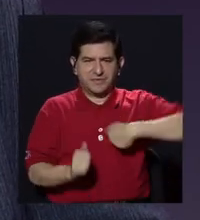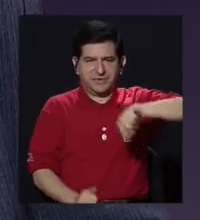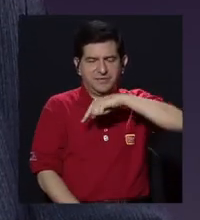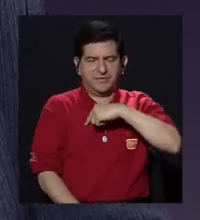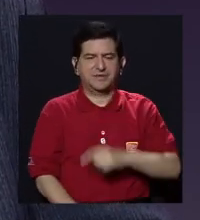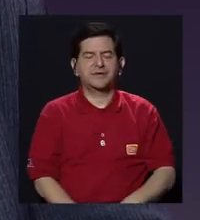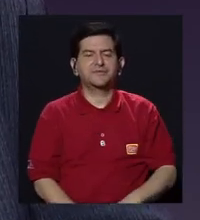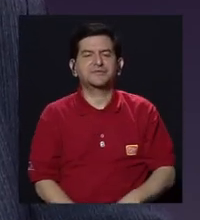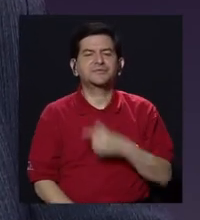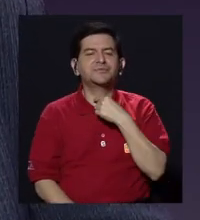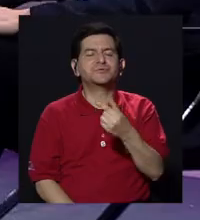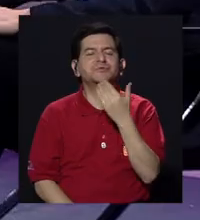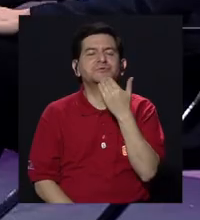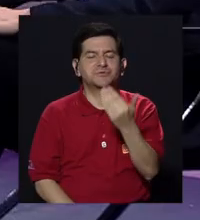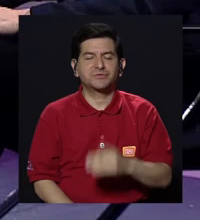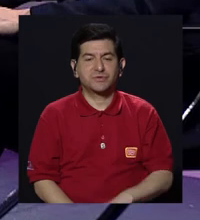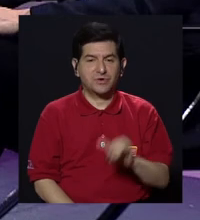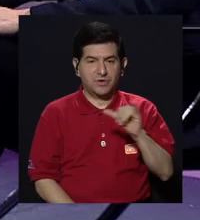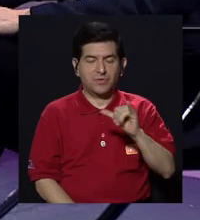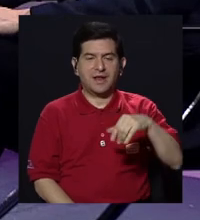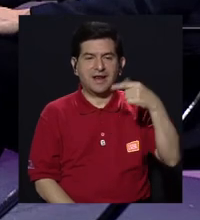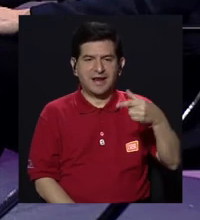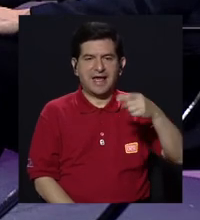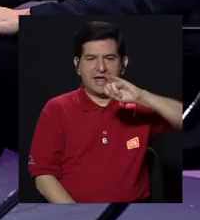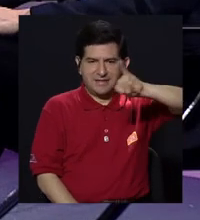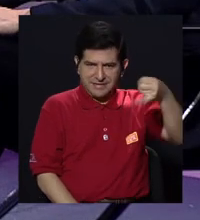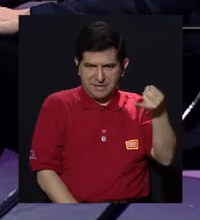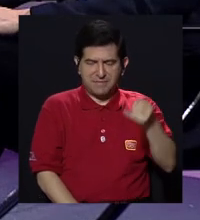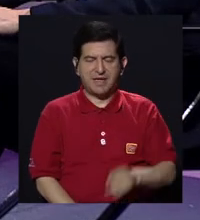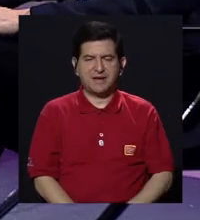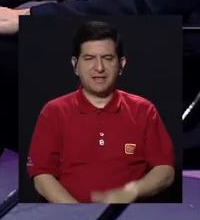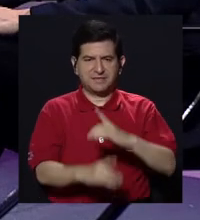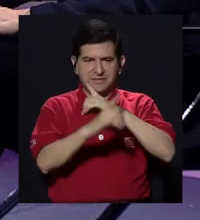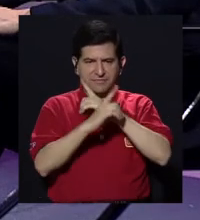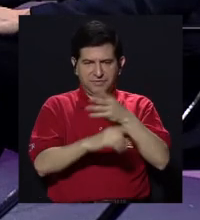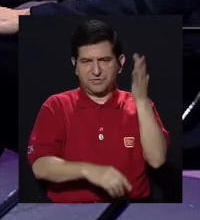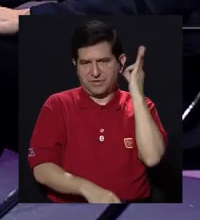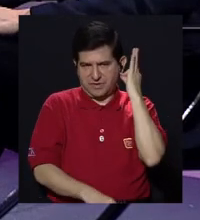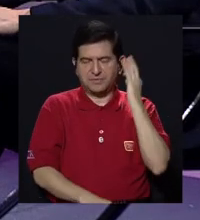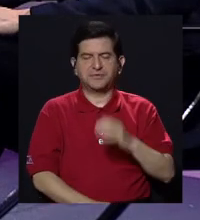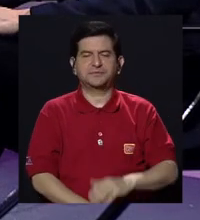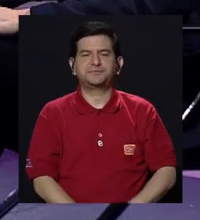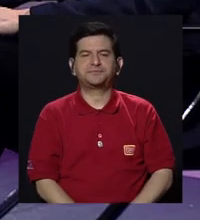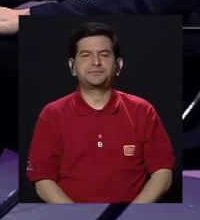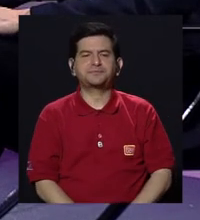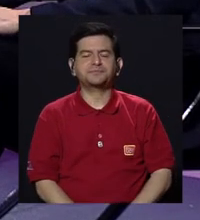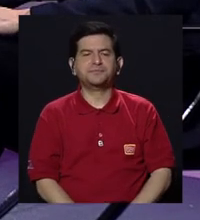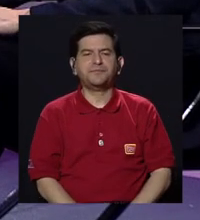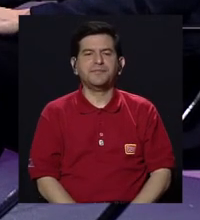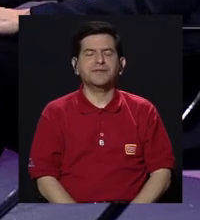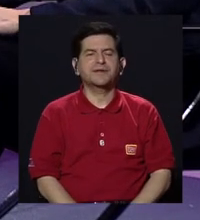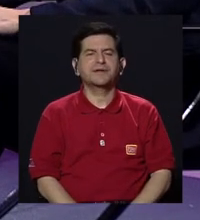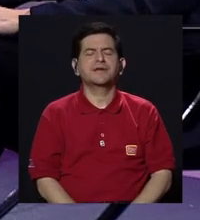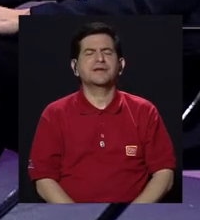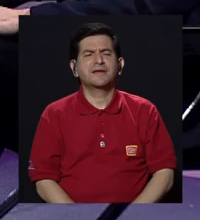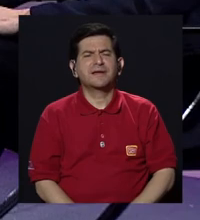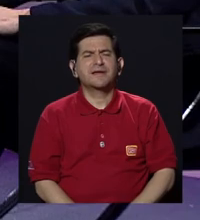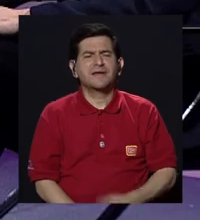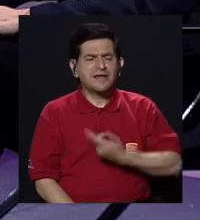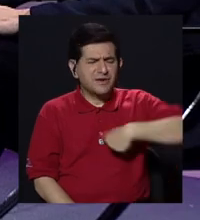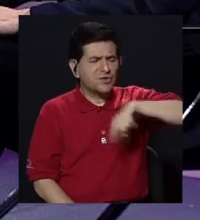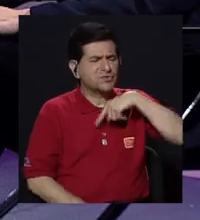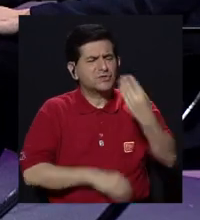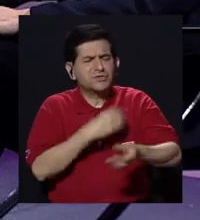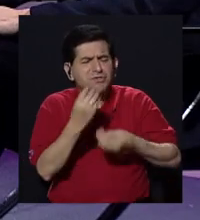gusto, muchas gracias. También a doña Gladys Jiménez de la Defensoría de la Mujer. Doña Gladys, ¿qué más tenemos que